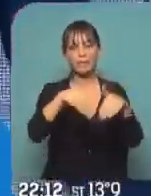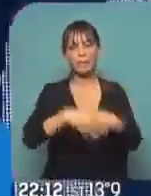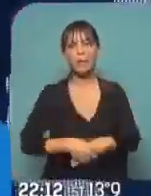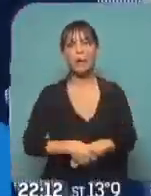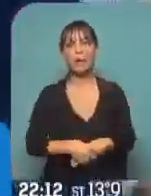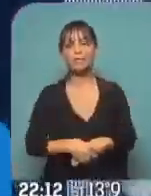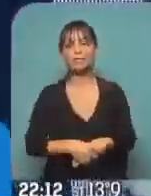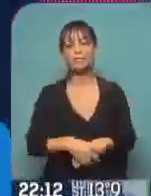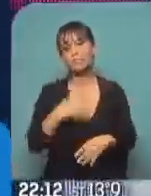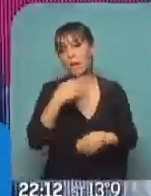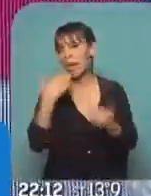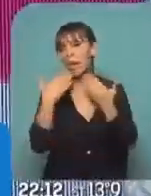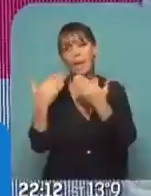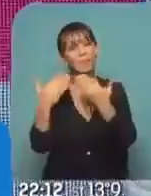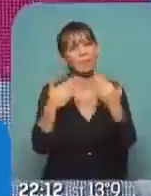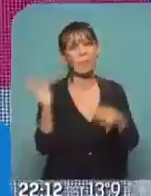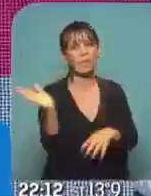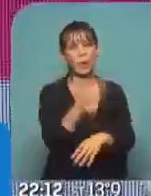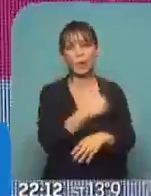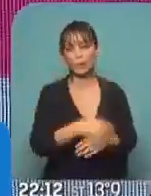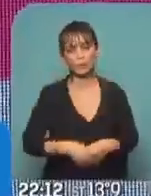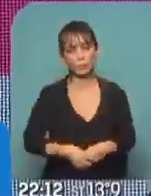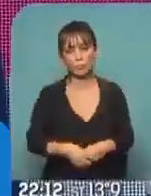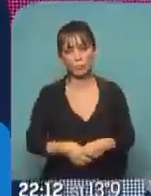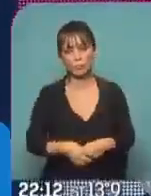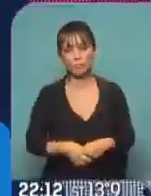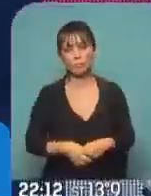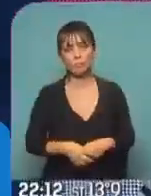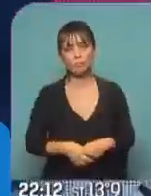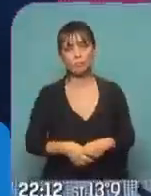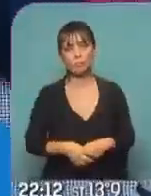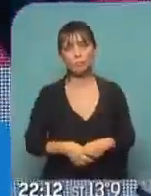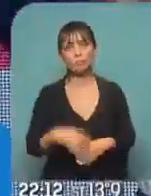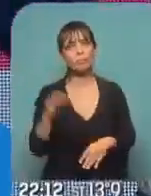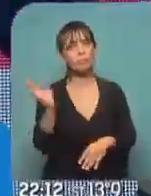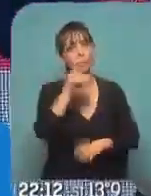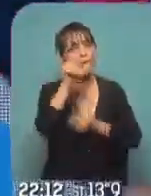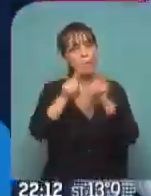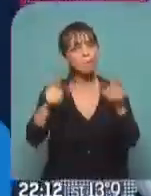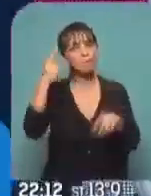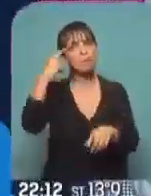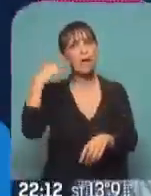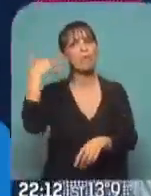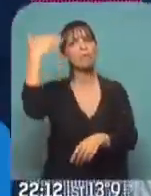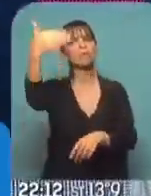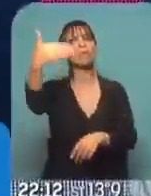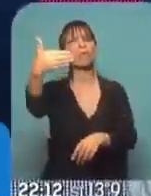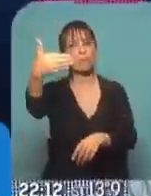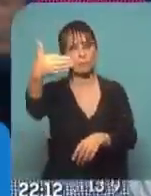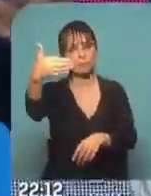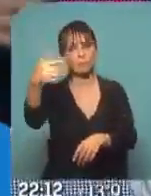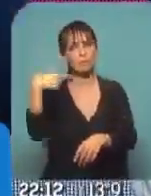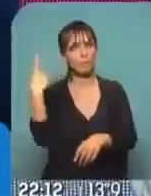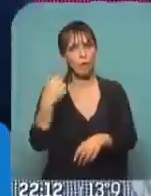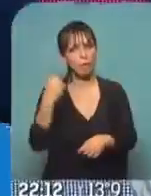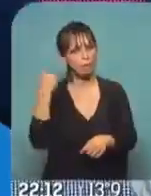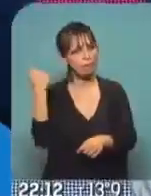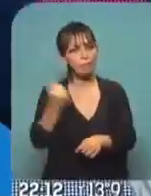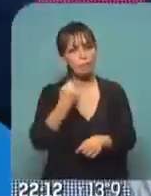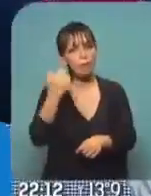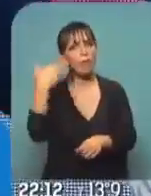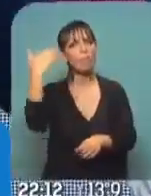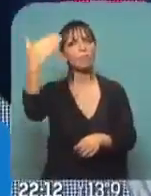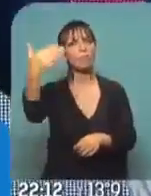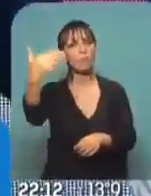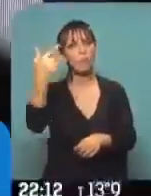y a todos los que creemos que hay que ir hacia el futuro, que queremos realmente vivir en